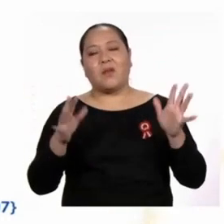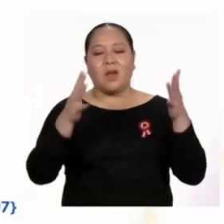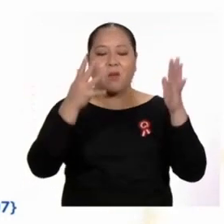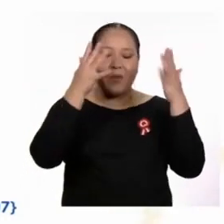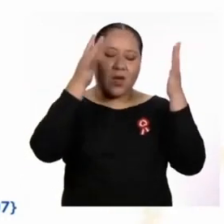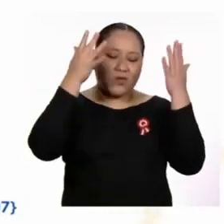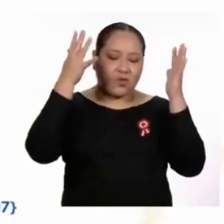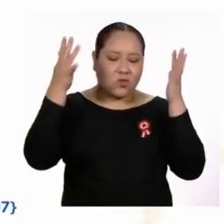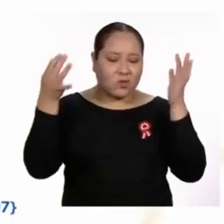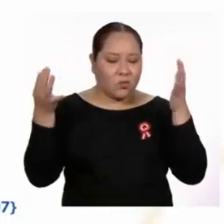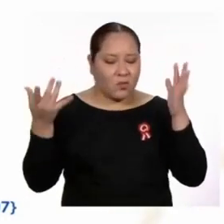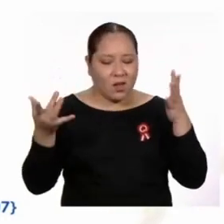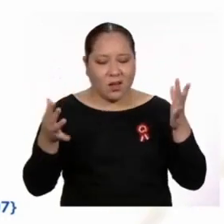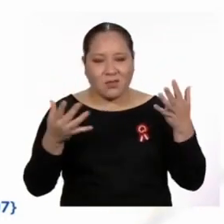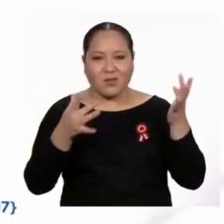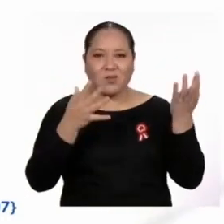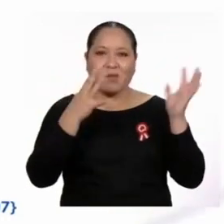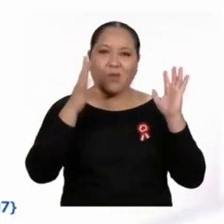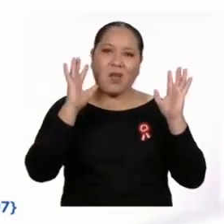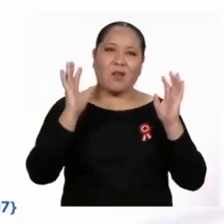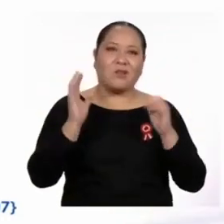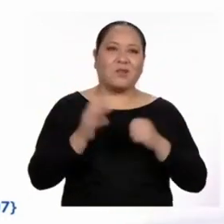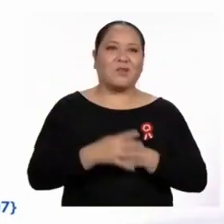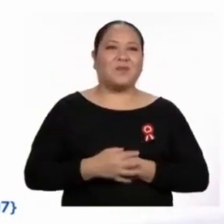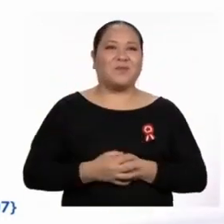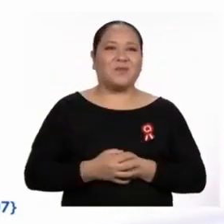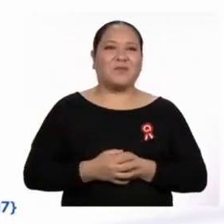¡Aplausos, por favor!